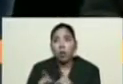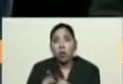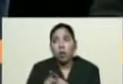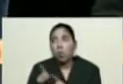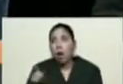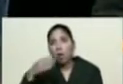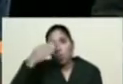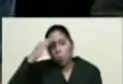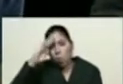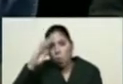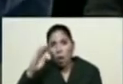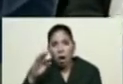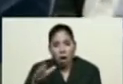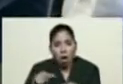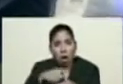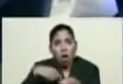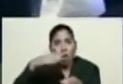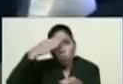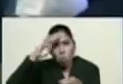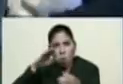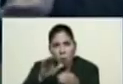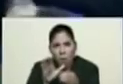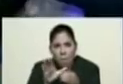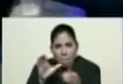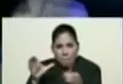Cuba y su pueblo valiente, resistente. Un aplauso para Cuba siempre.